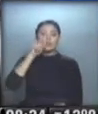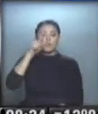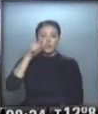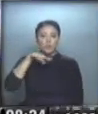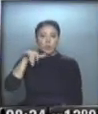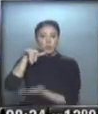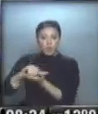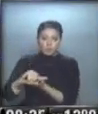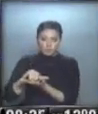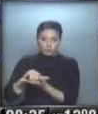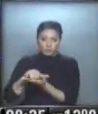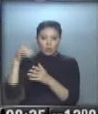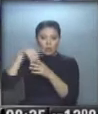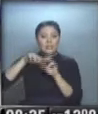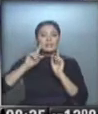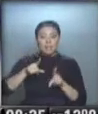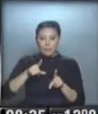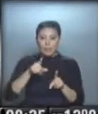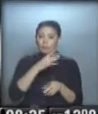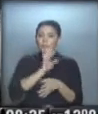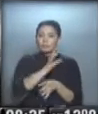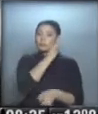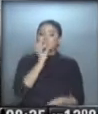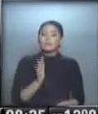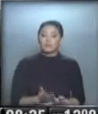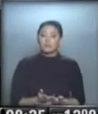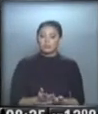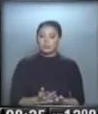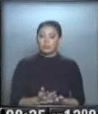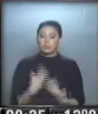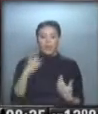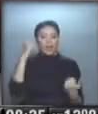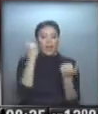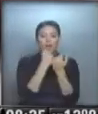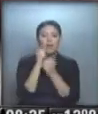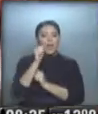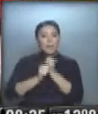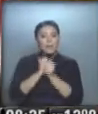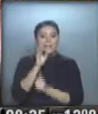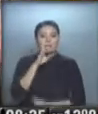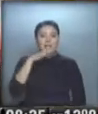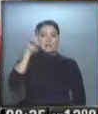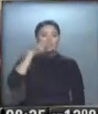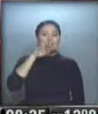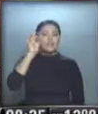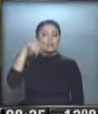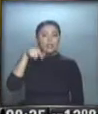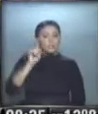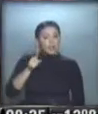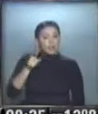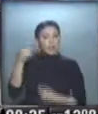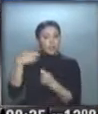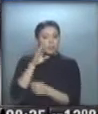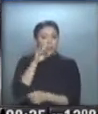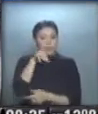así como la confidencialidad en el acuerdo para chevron porque también cotiza en la bolsa de nueva york